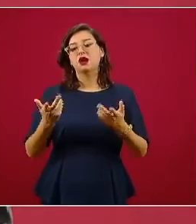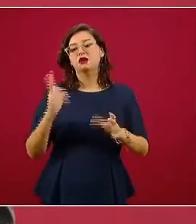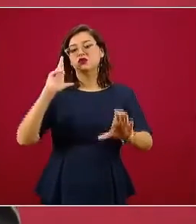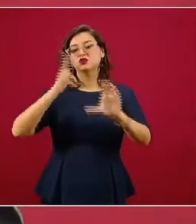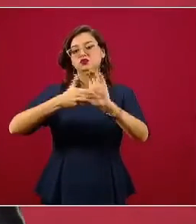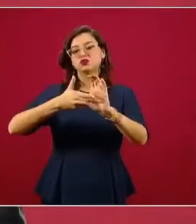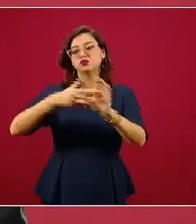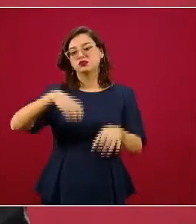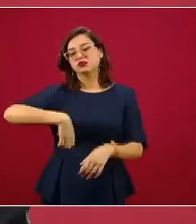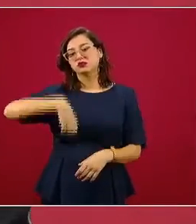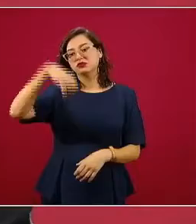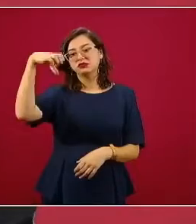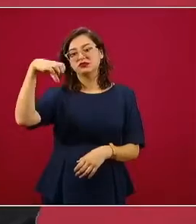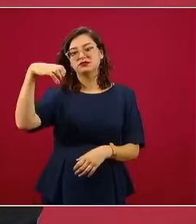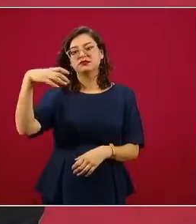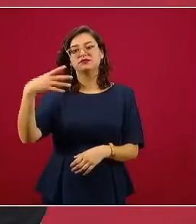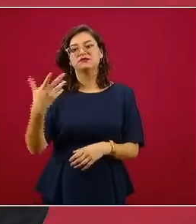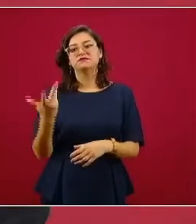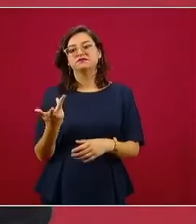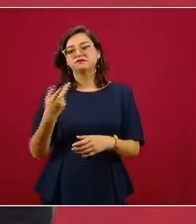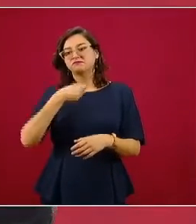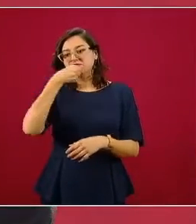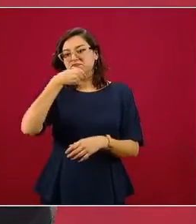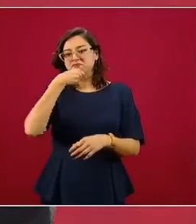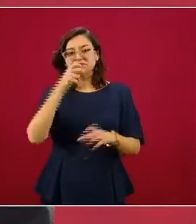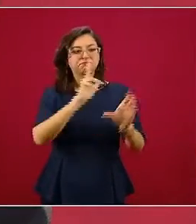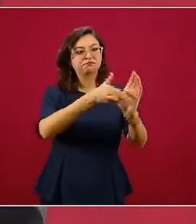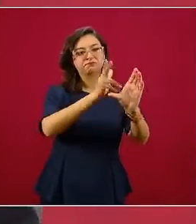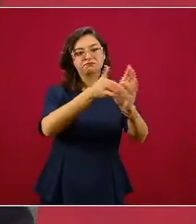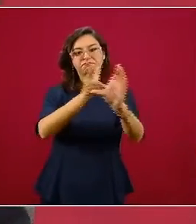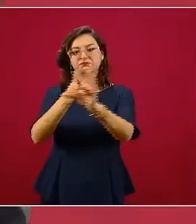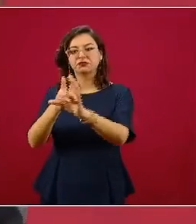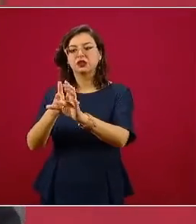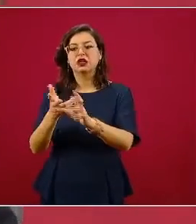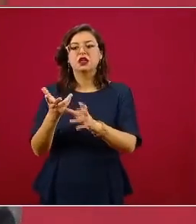cómo significan, ¿sí?, ahora